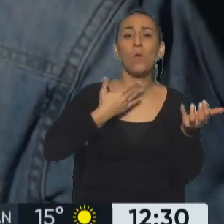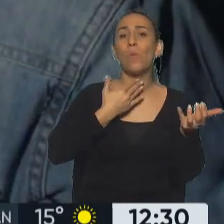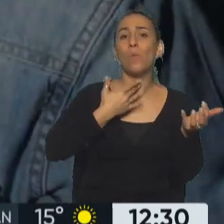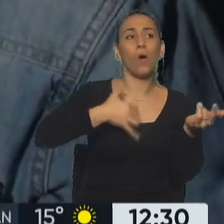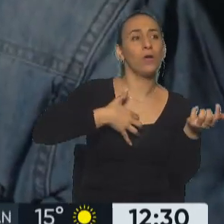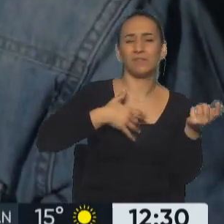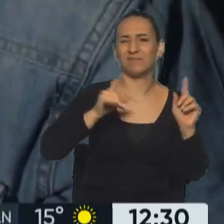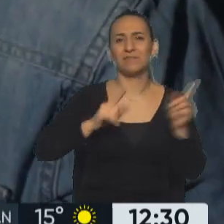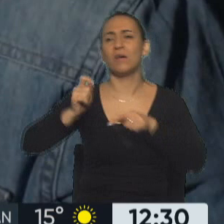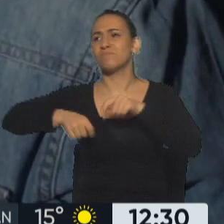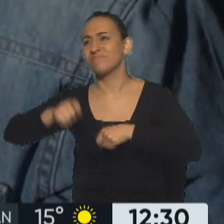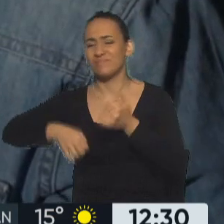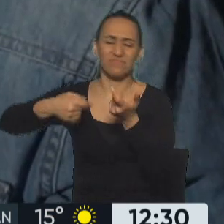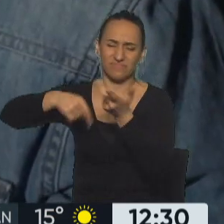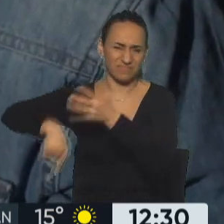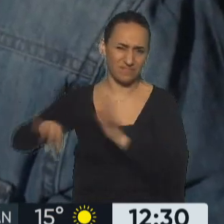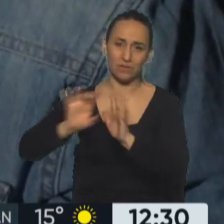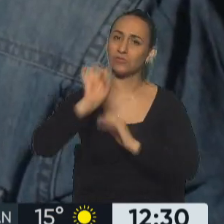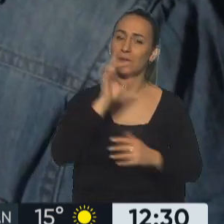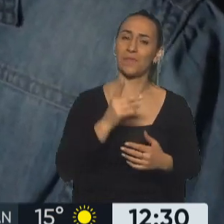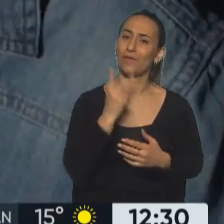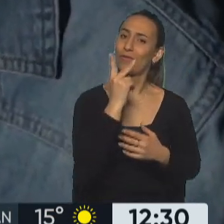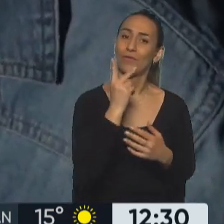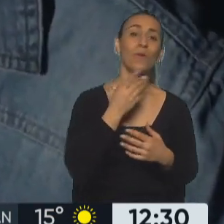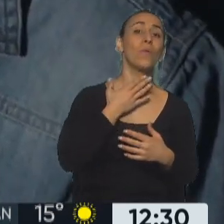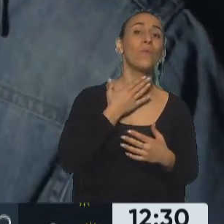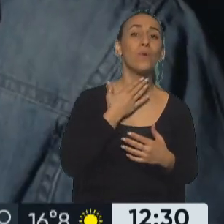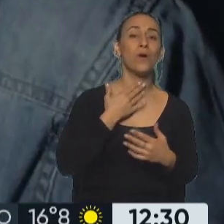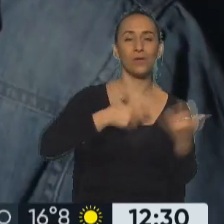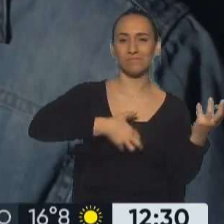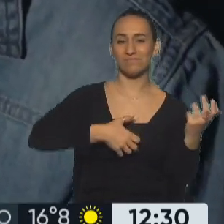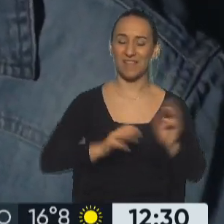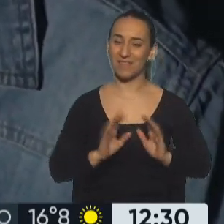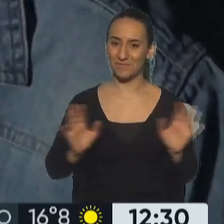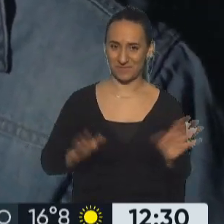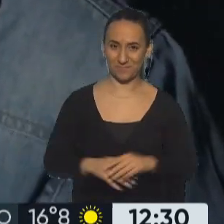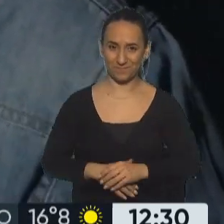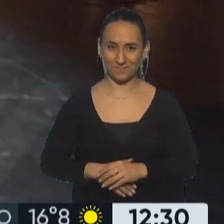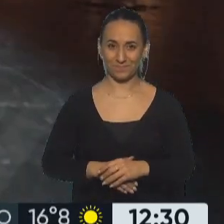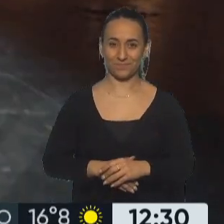así que nada, ahí también presentando eso. Agua del río viejo.